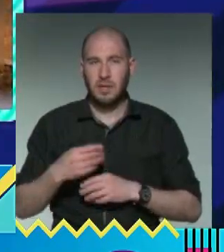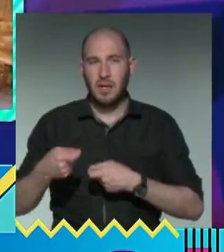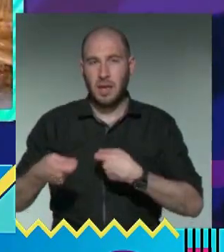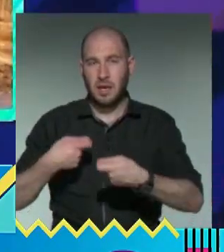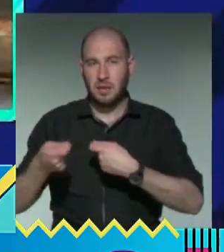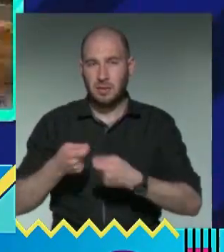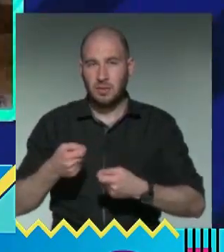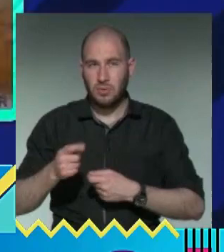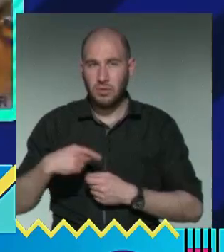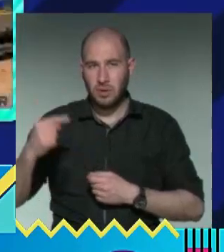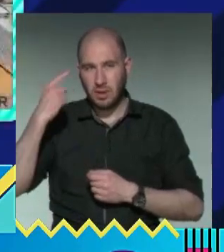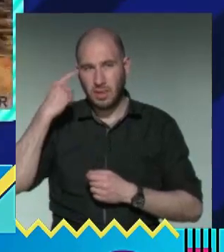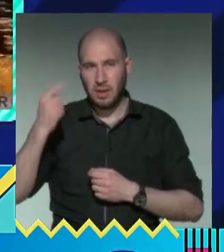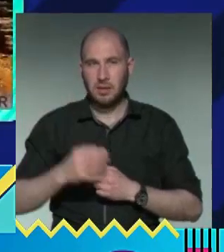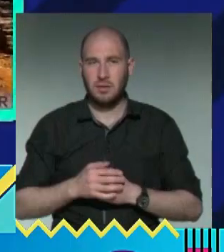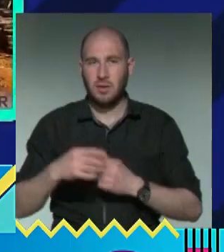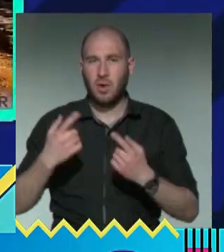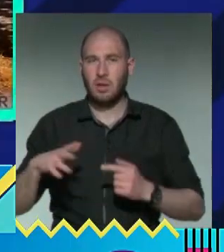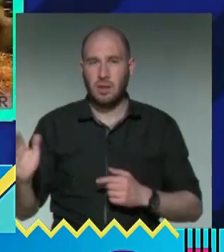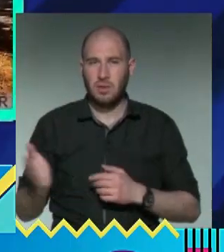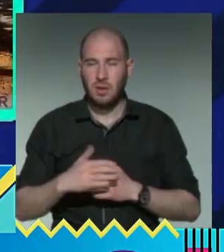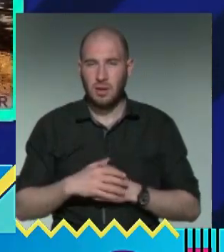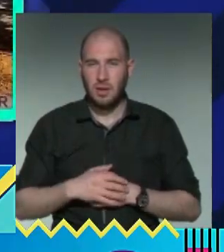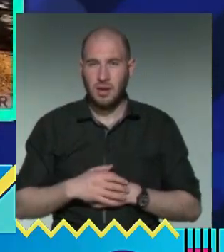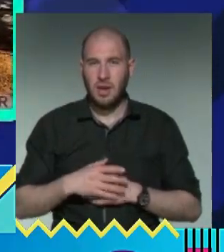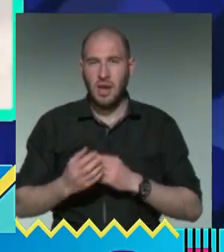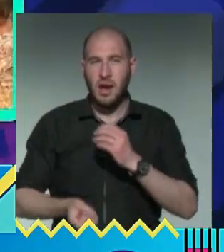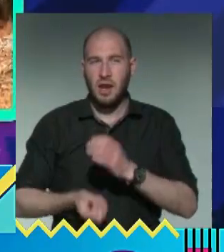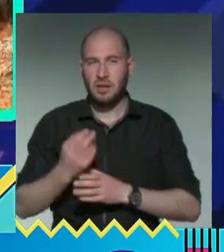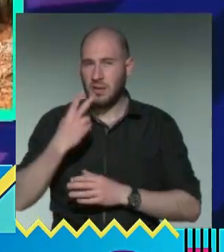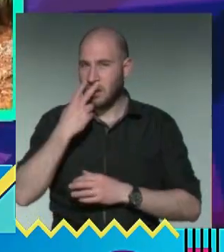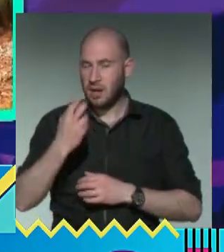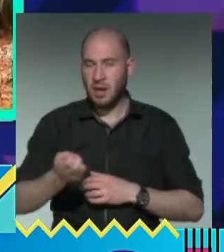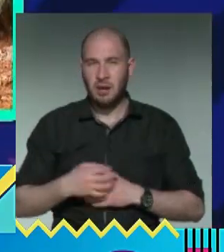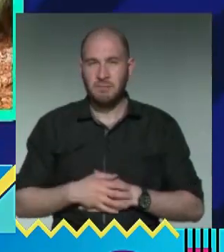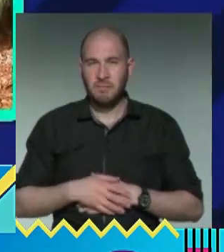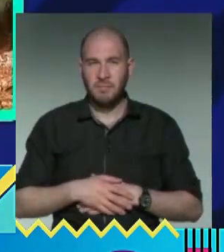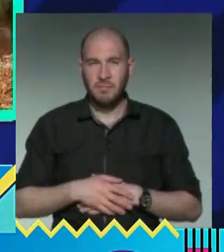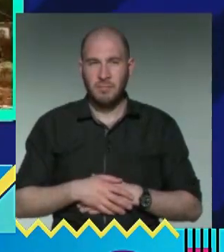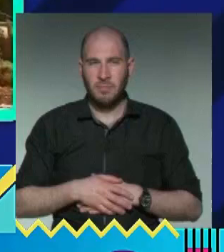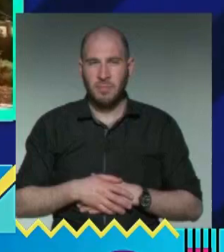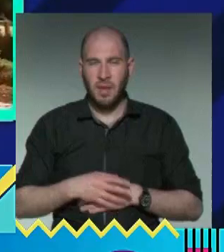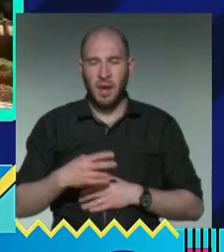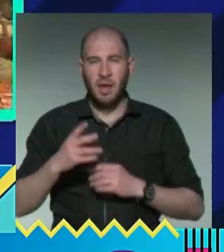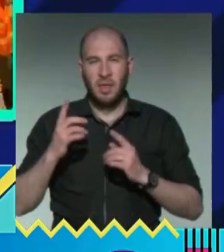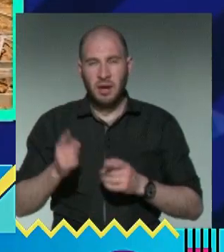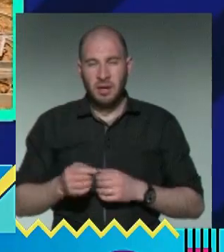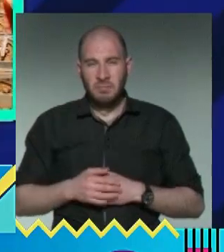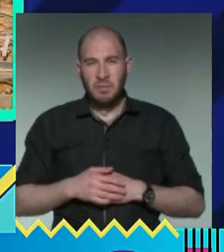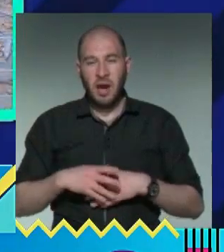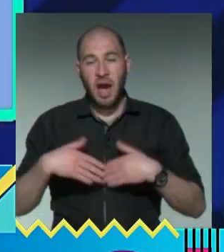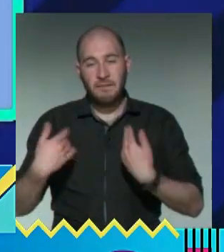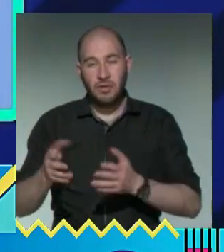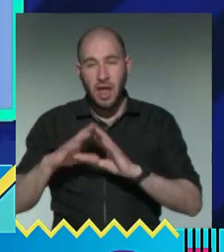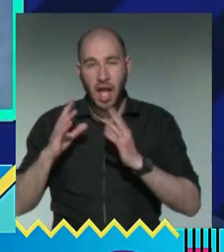gestión, consideramos que todo lo que sea la generación de energías y que sean más aún amigables con el